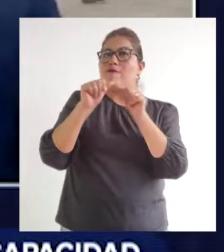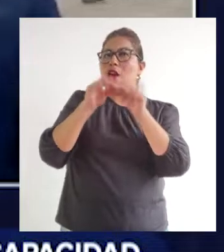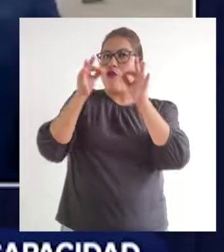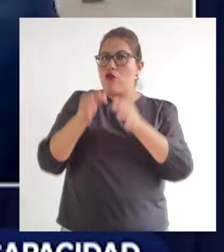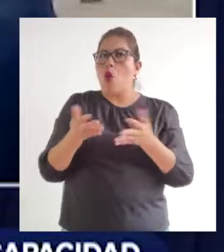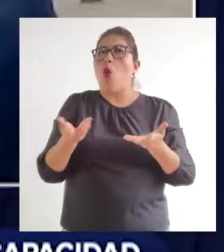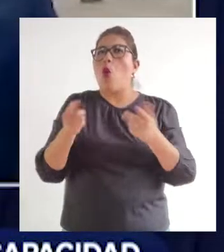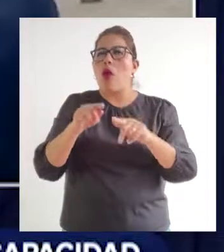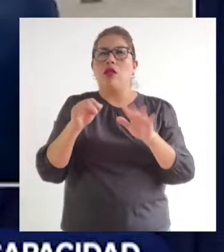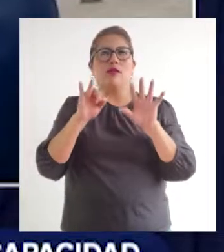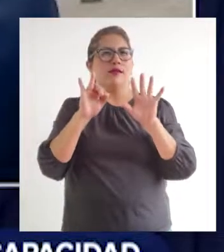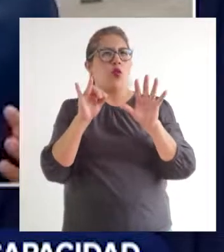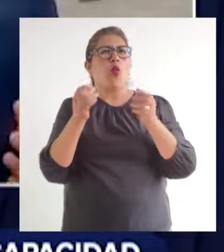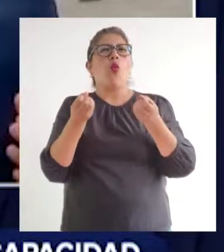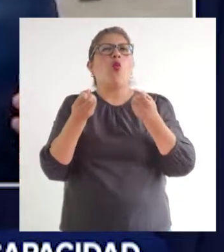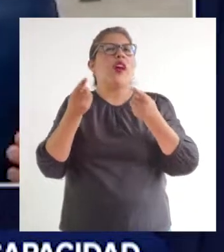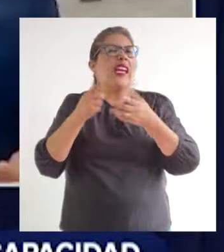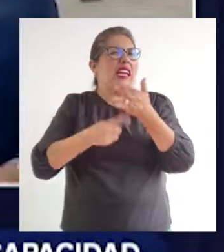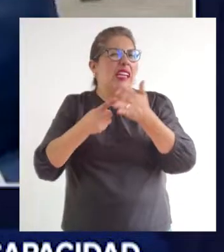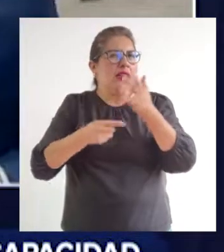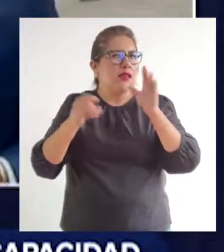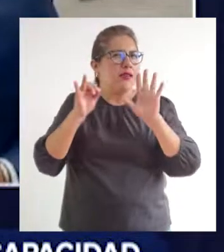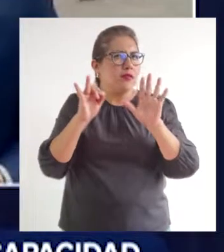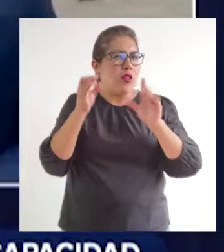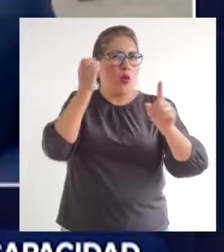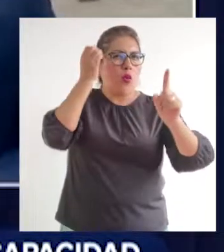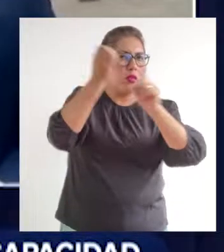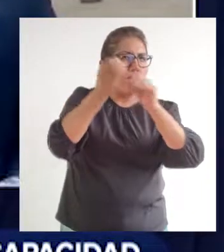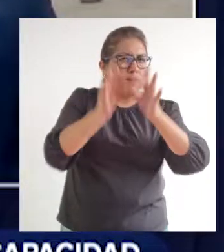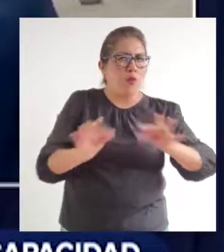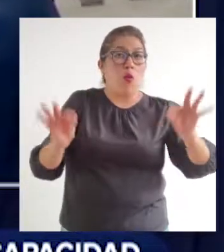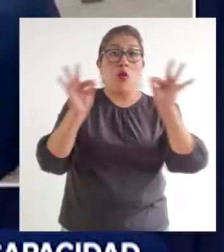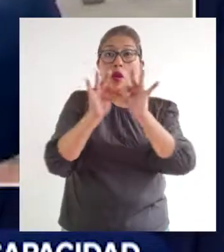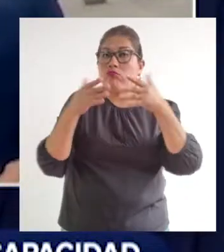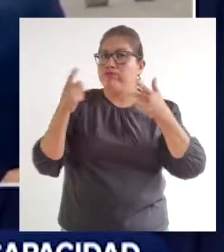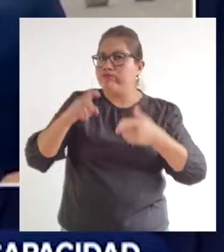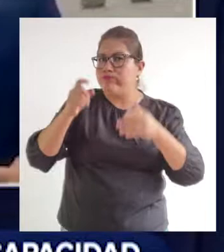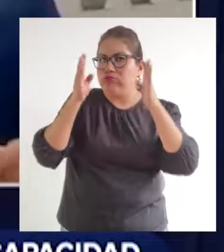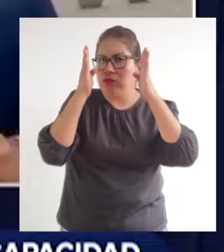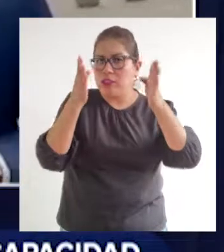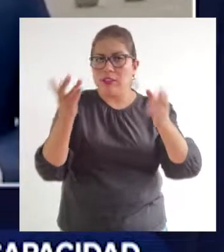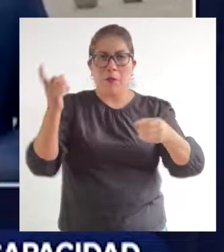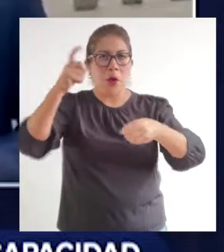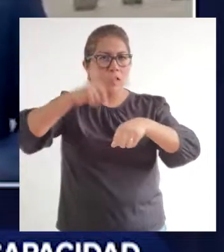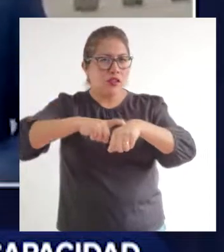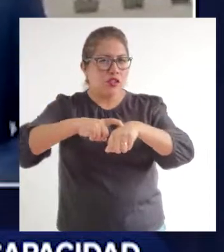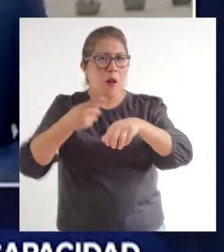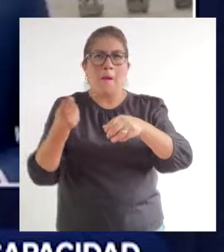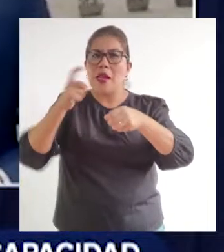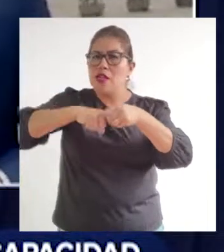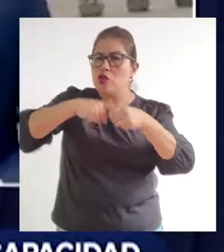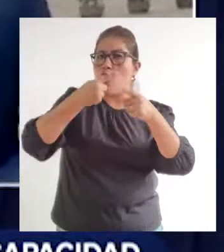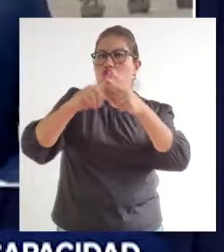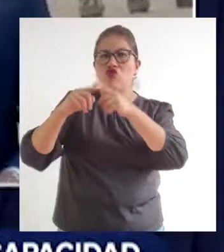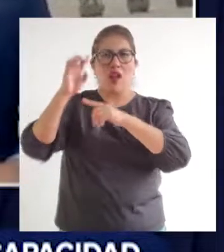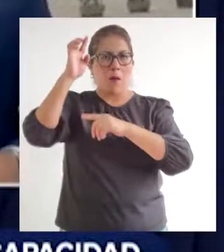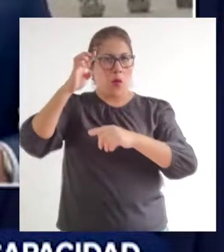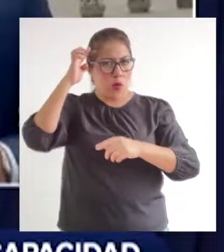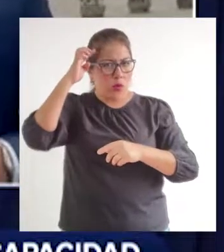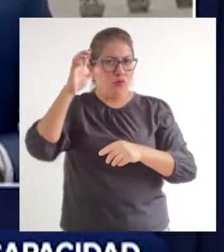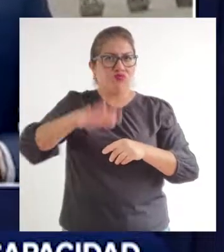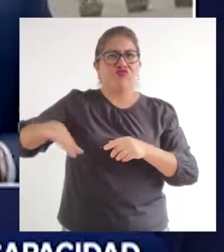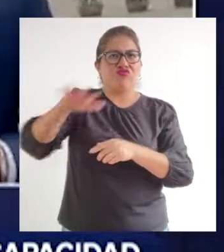fijado ya cuáles son los 7 objetivos prioritarios que hay que atender. Y estamos hablando de participación política de las personas con